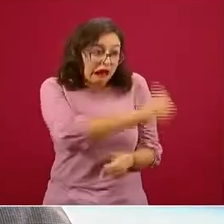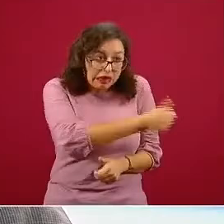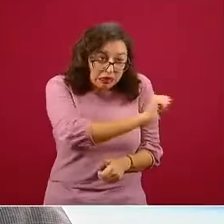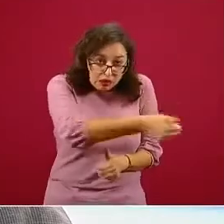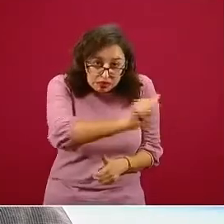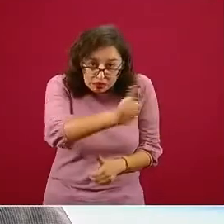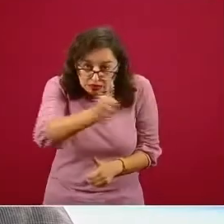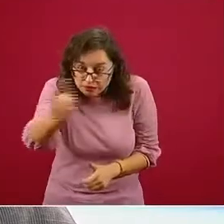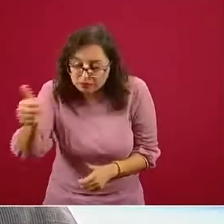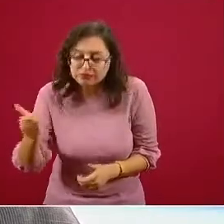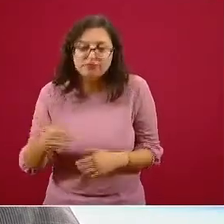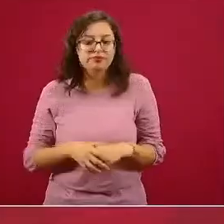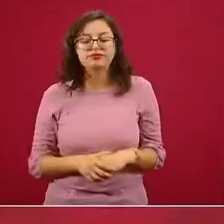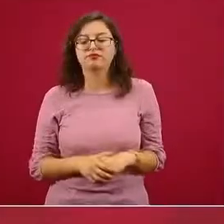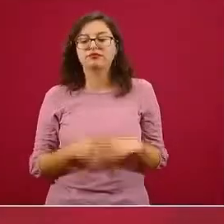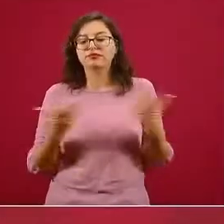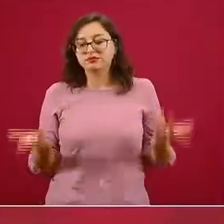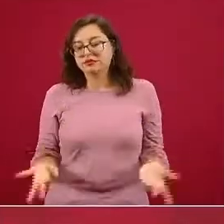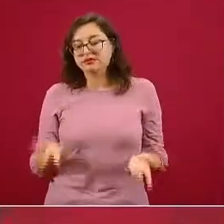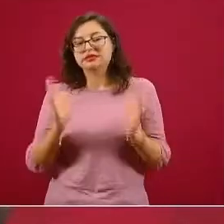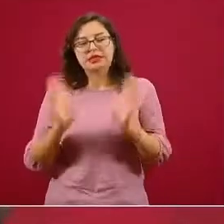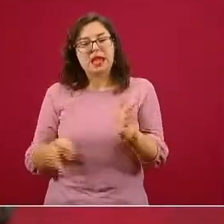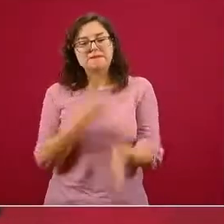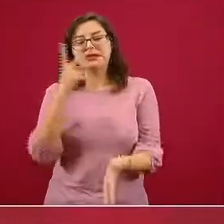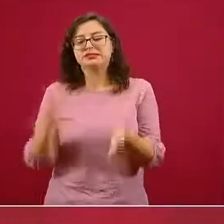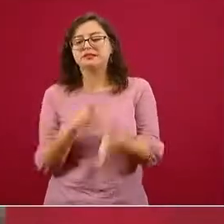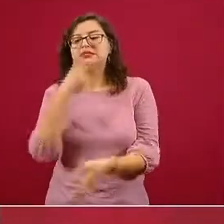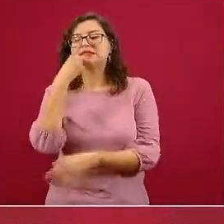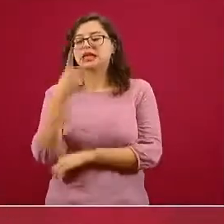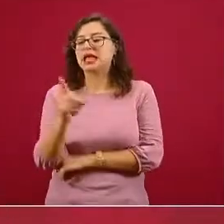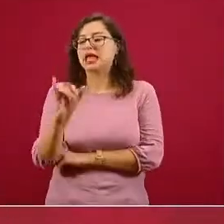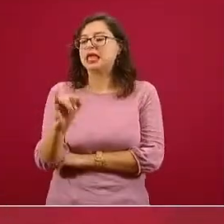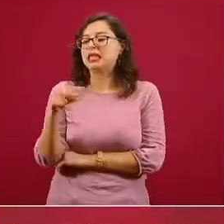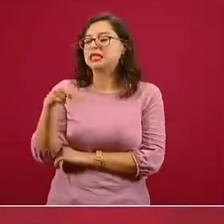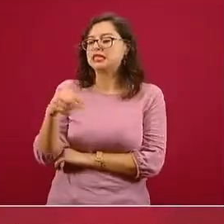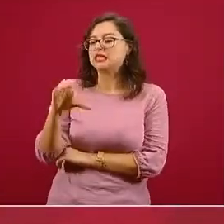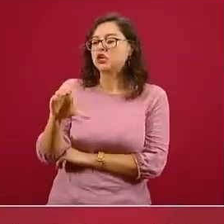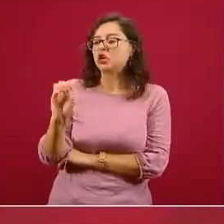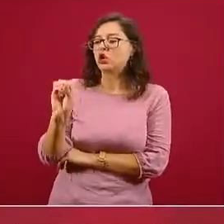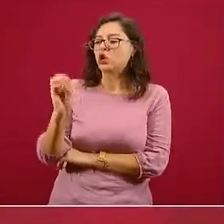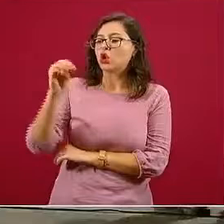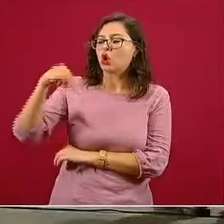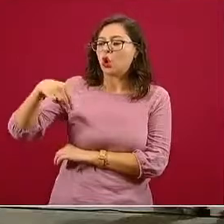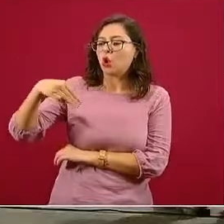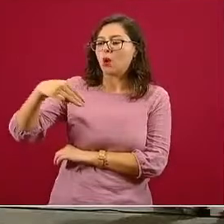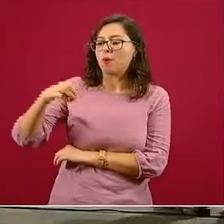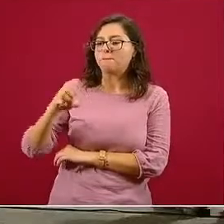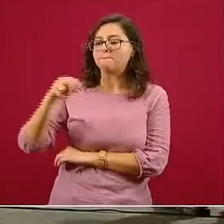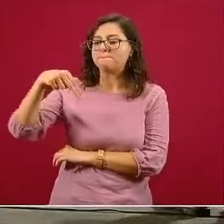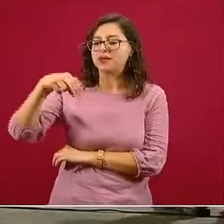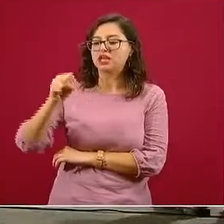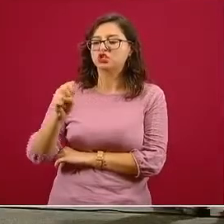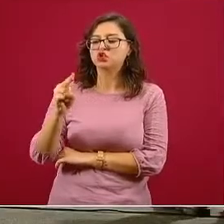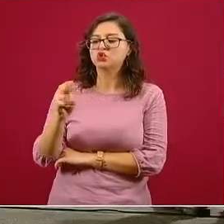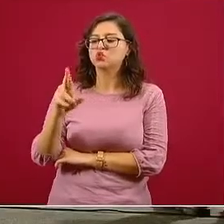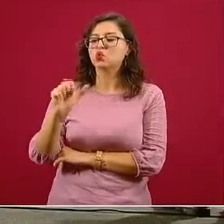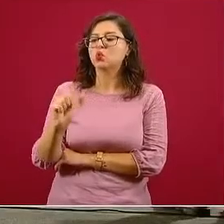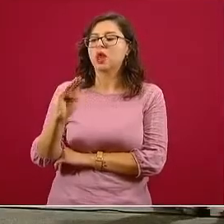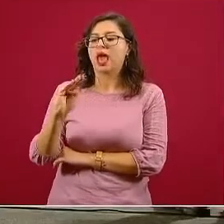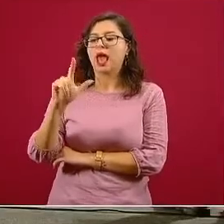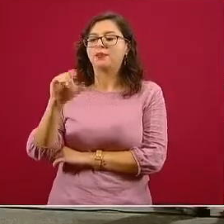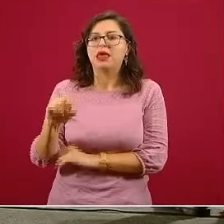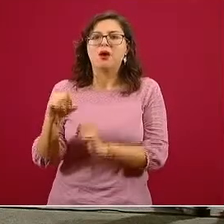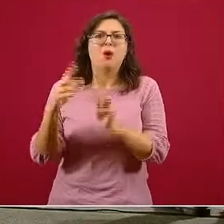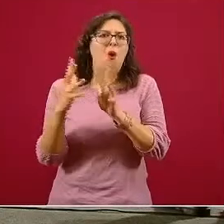una palabra que es inconmensurable. Inconmensurable quiere decir no se puede medir. La gran mayoría de los